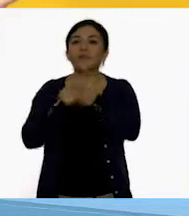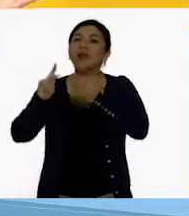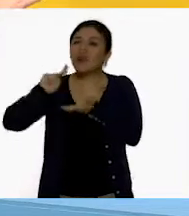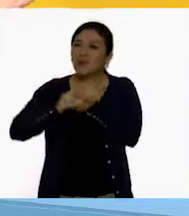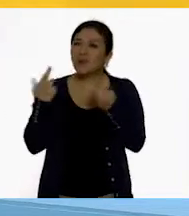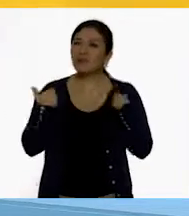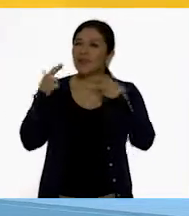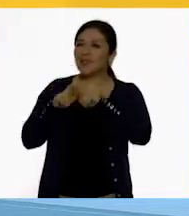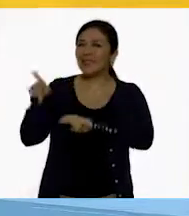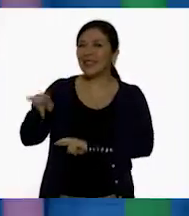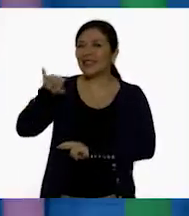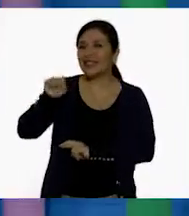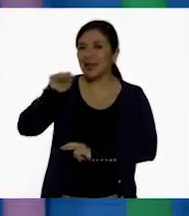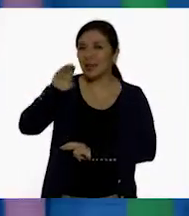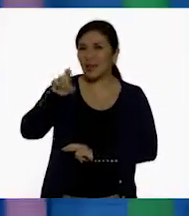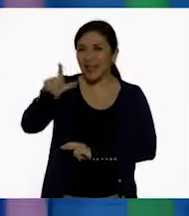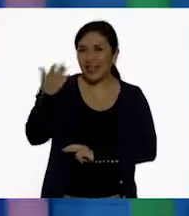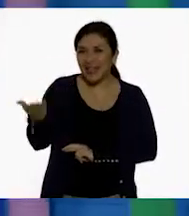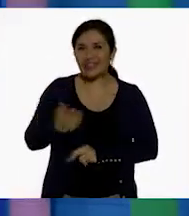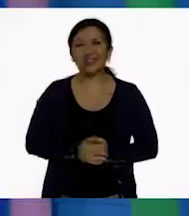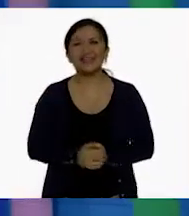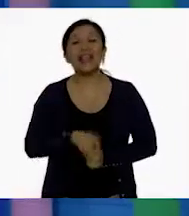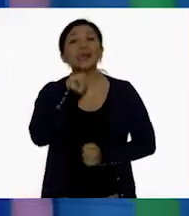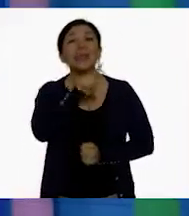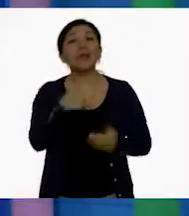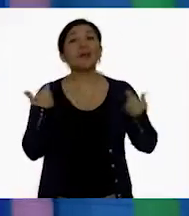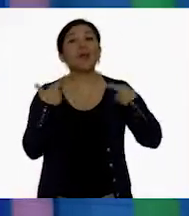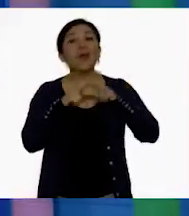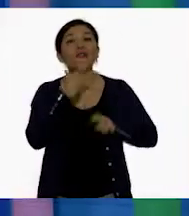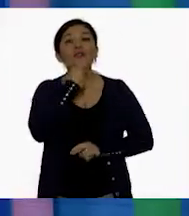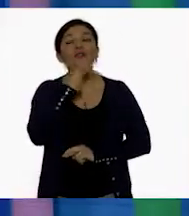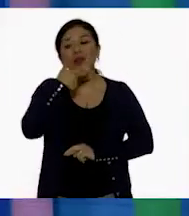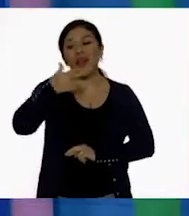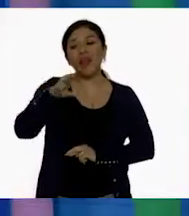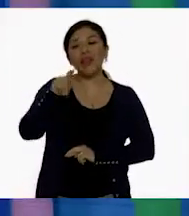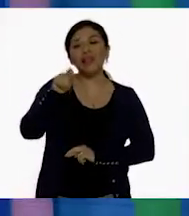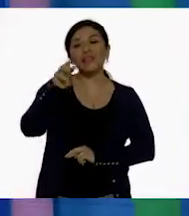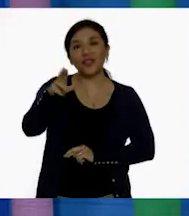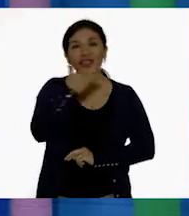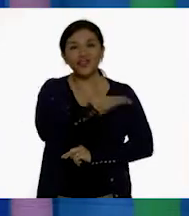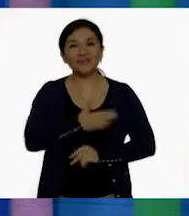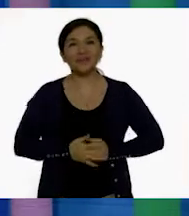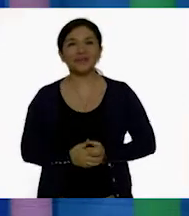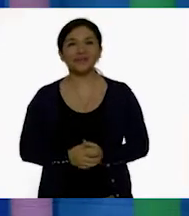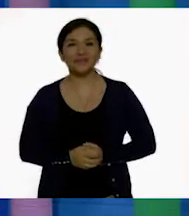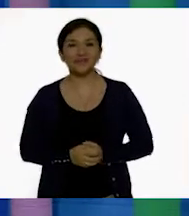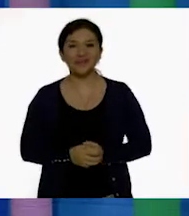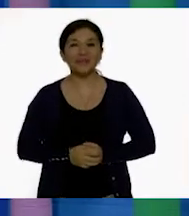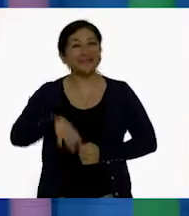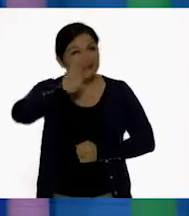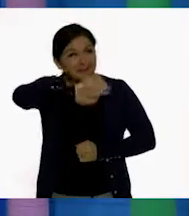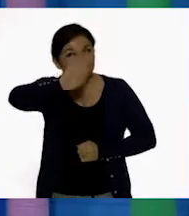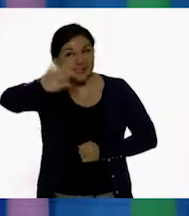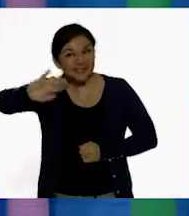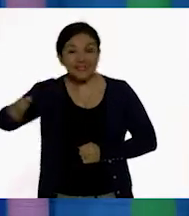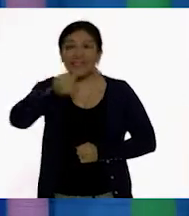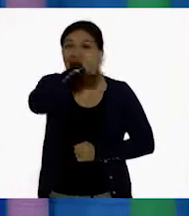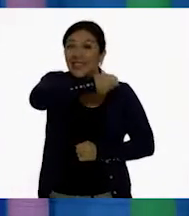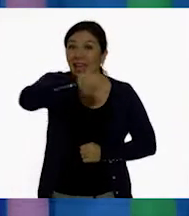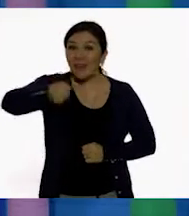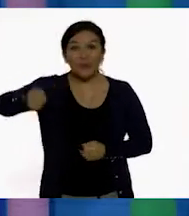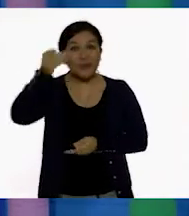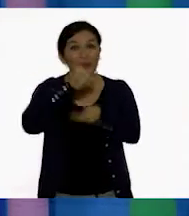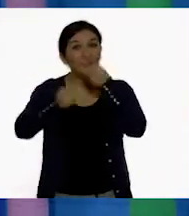maestra Isabel Almeida. Hola, chicos. Y el maestro Héctor Torres. ¡Hola! ¡Saludos,